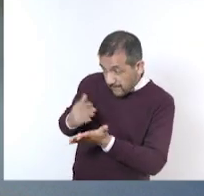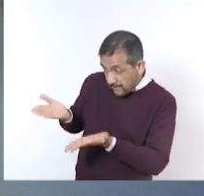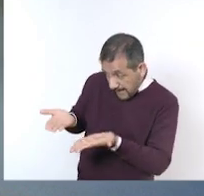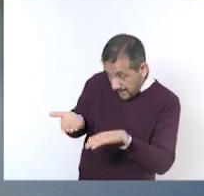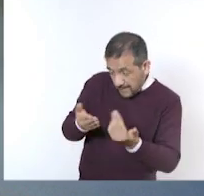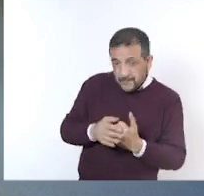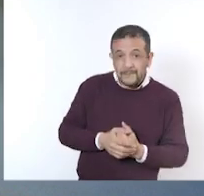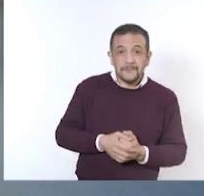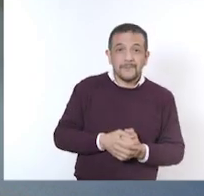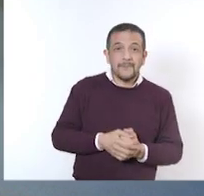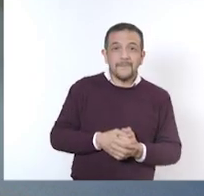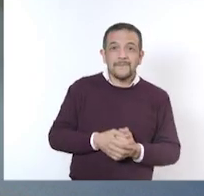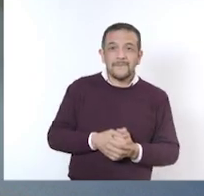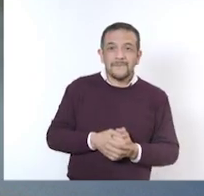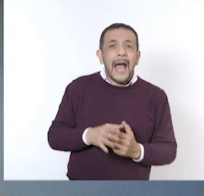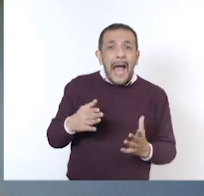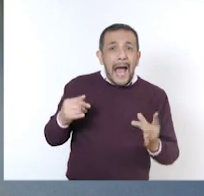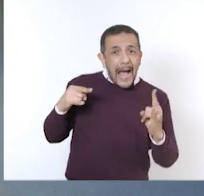venga.